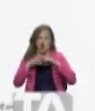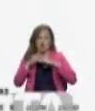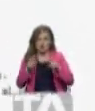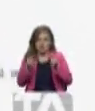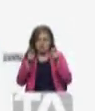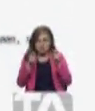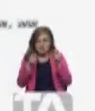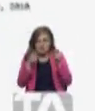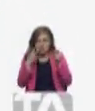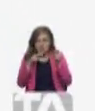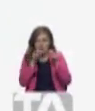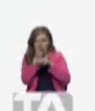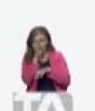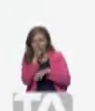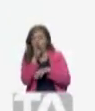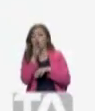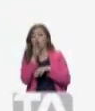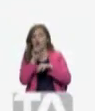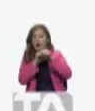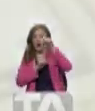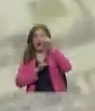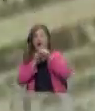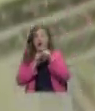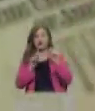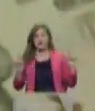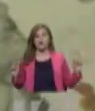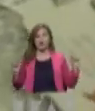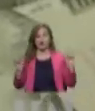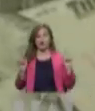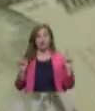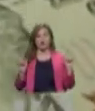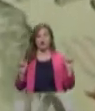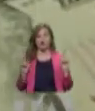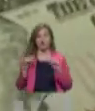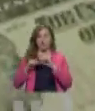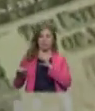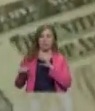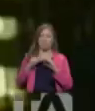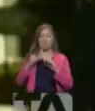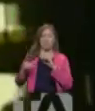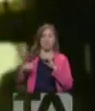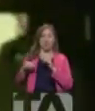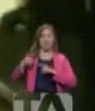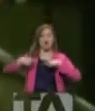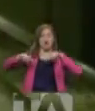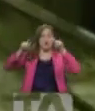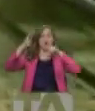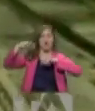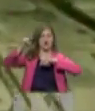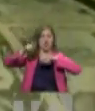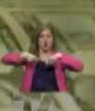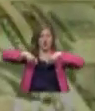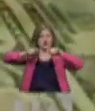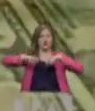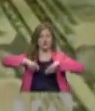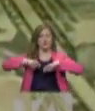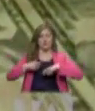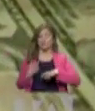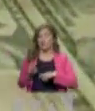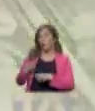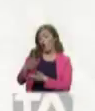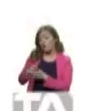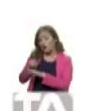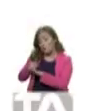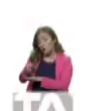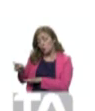de Cronopio, Kenneth Godwin, y Vinicio Alvarado, donde se evidenciarían millonarios contratos con el Estado, a cambio, grandes